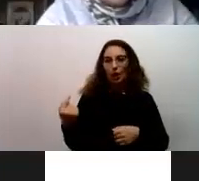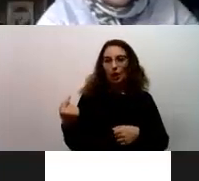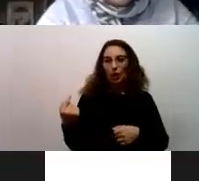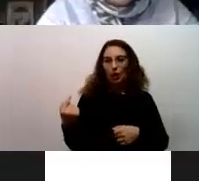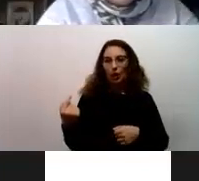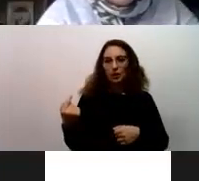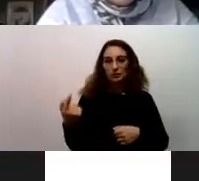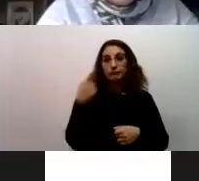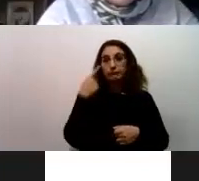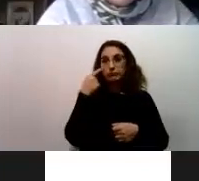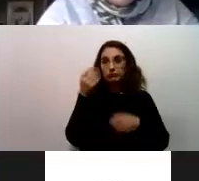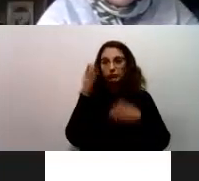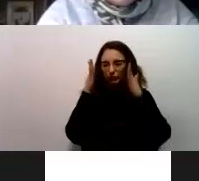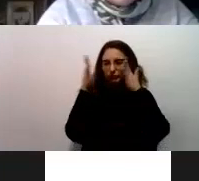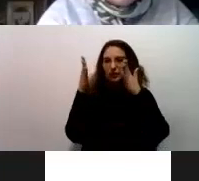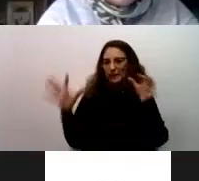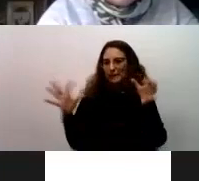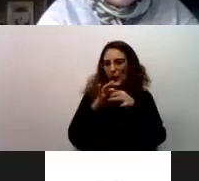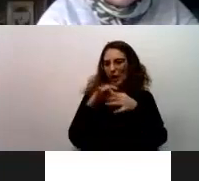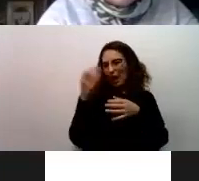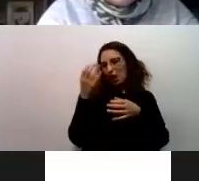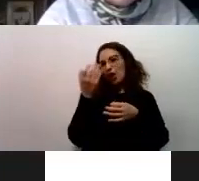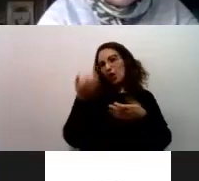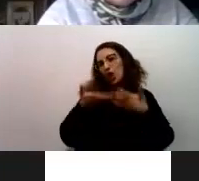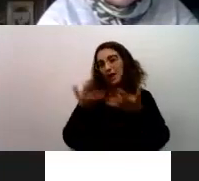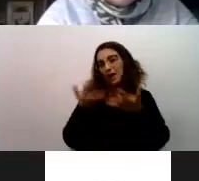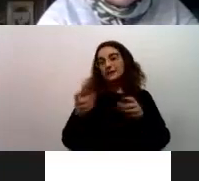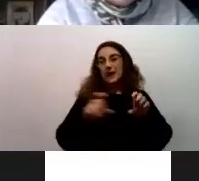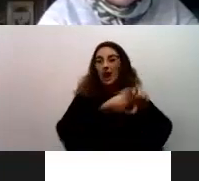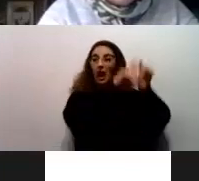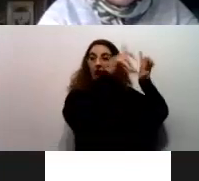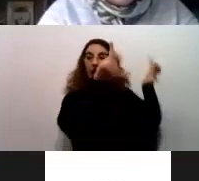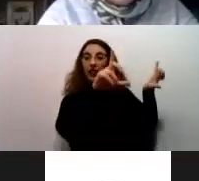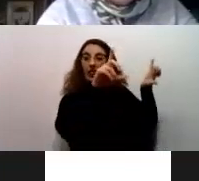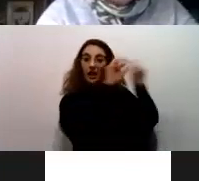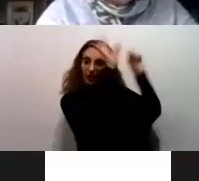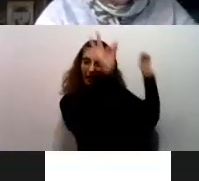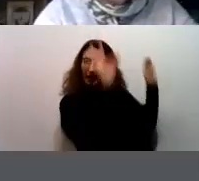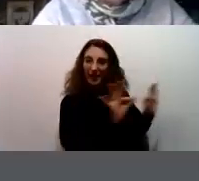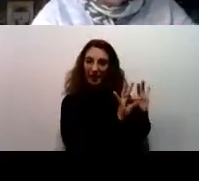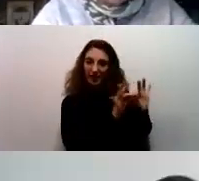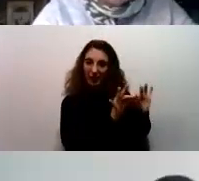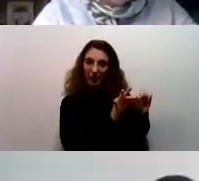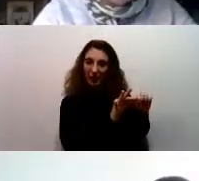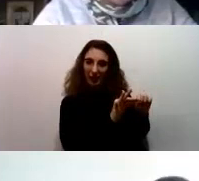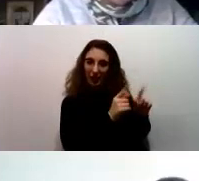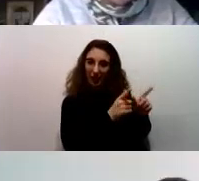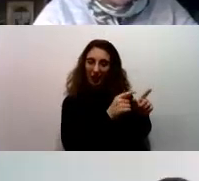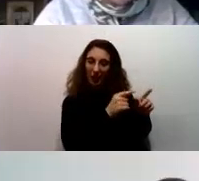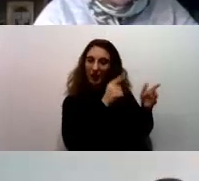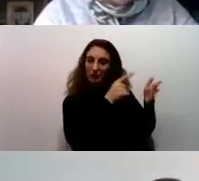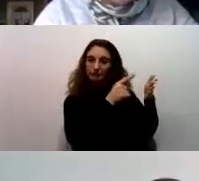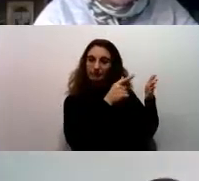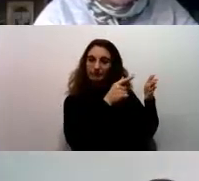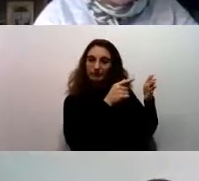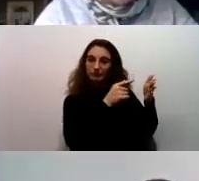generador de accesibilidad. El cartel debe contar cromáticamente con el parámetro